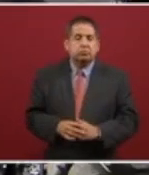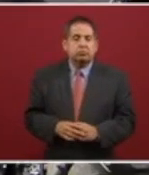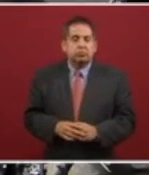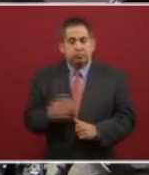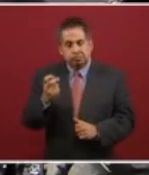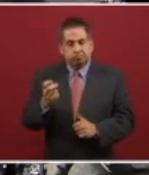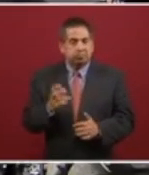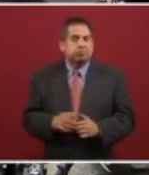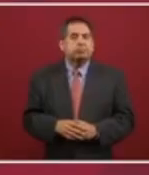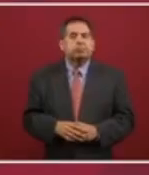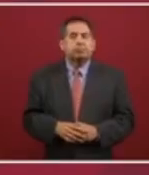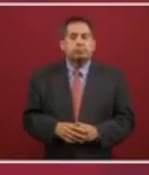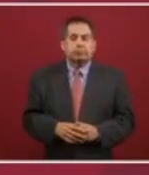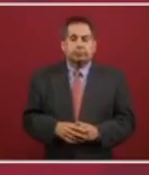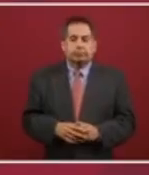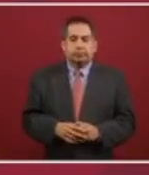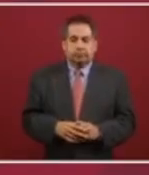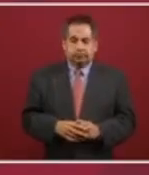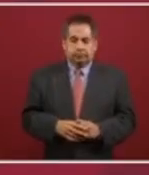eso,